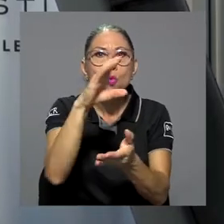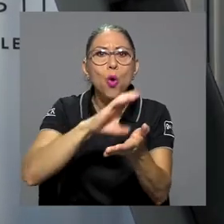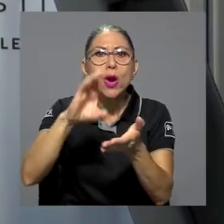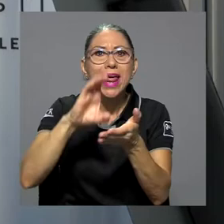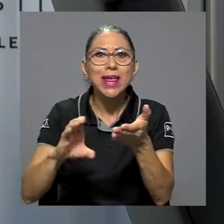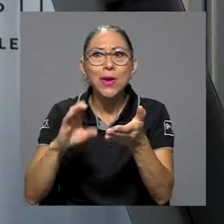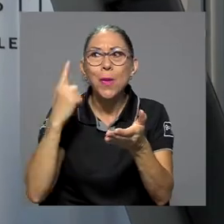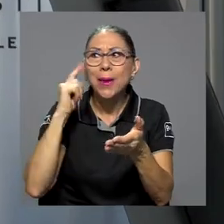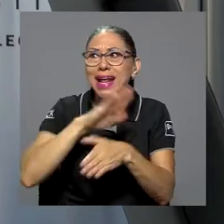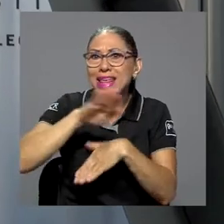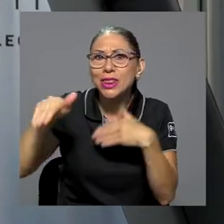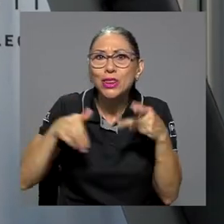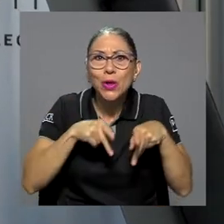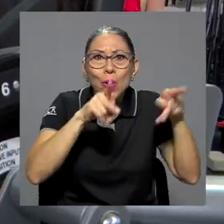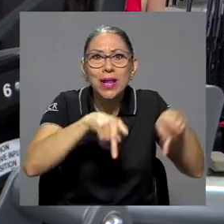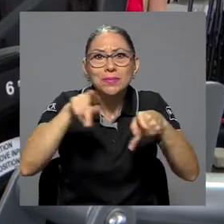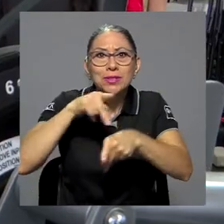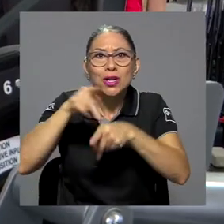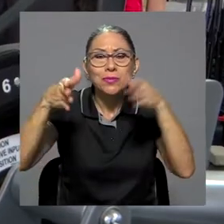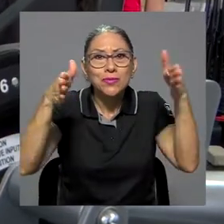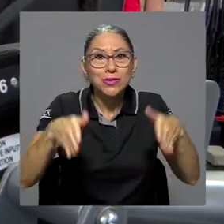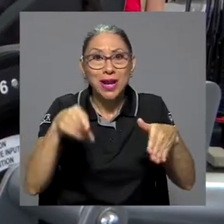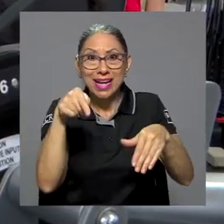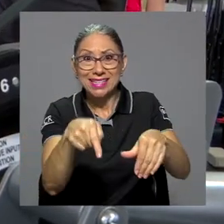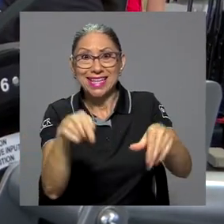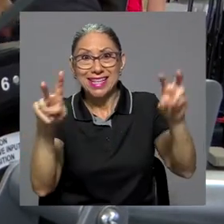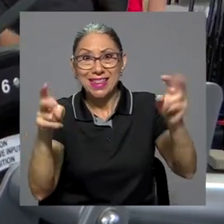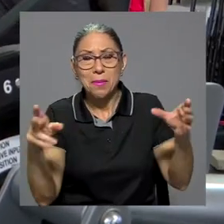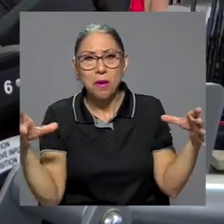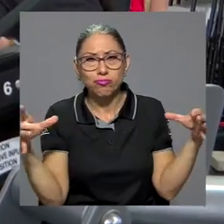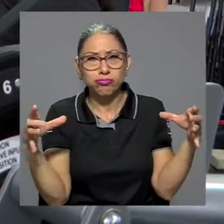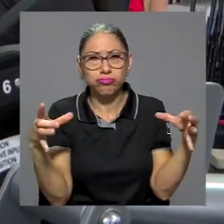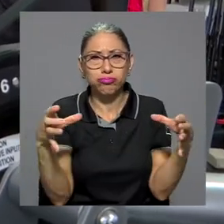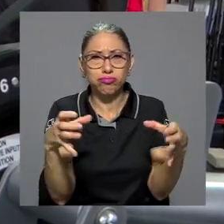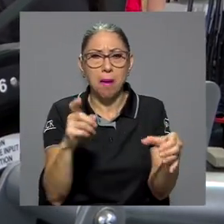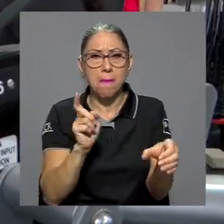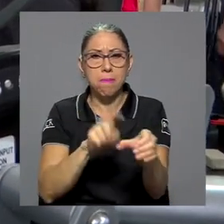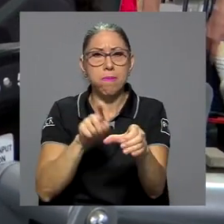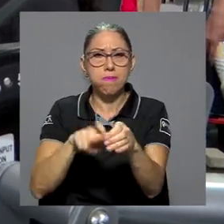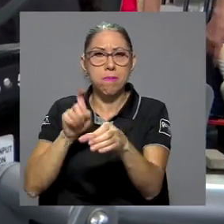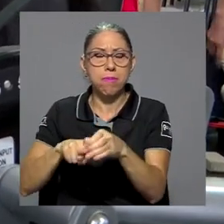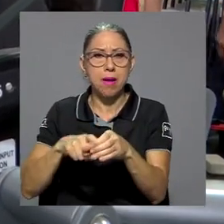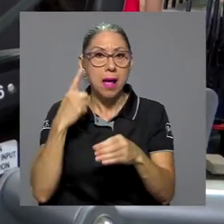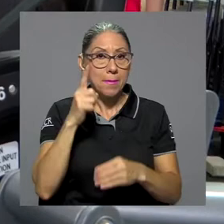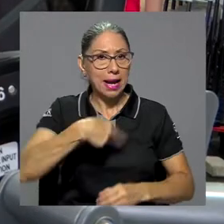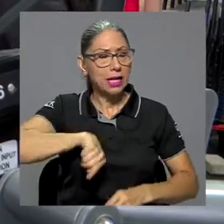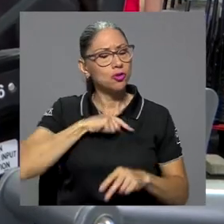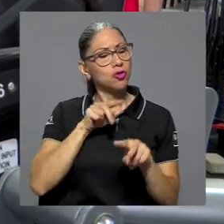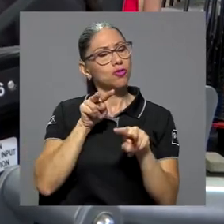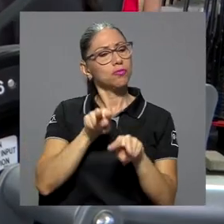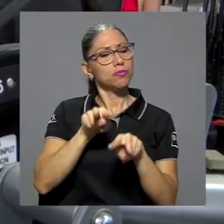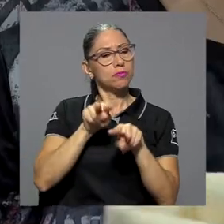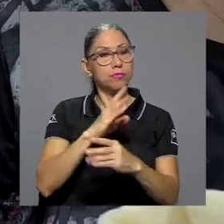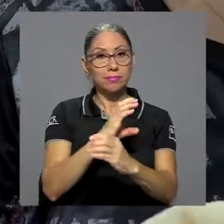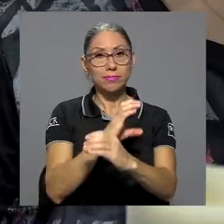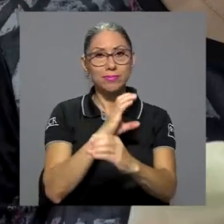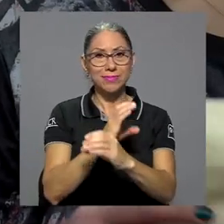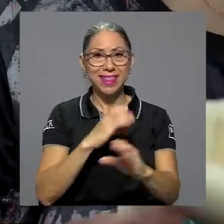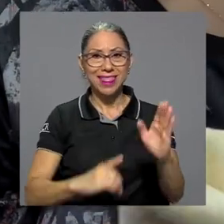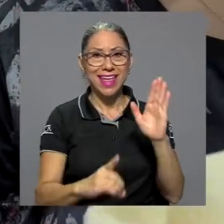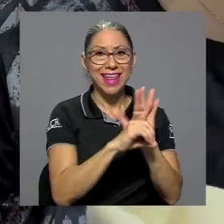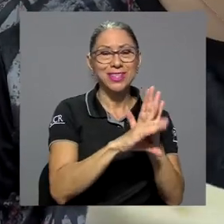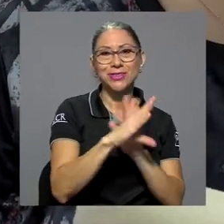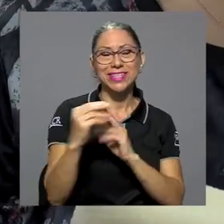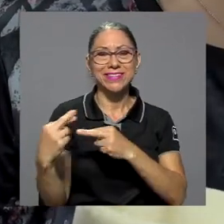acuerpe a todos los profesionales en el área para velar por nuestros derechos y también nuestros